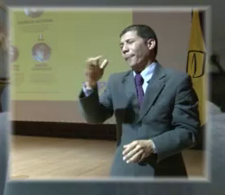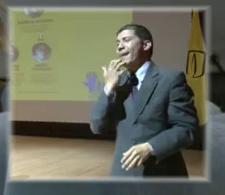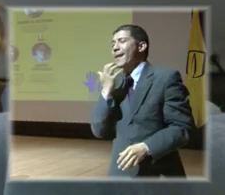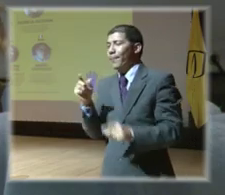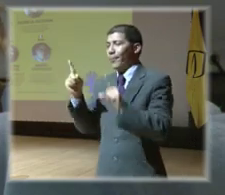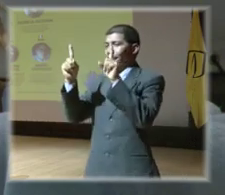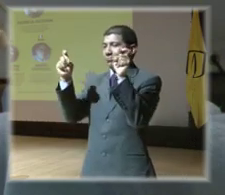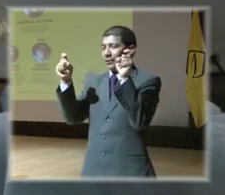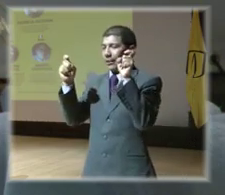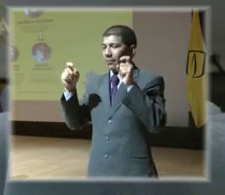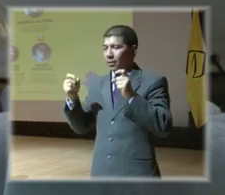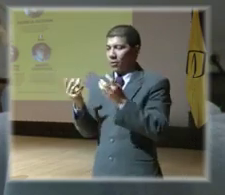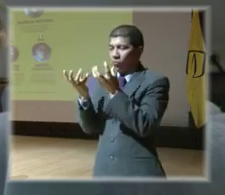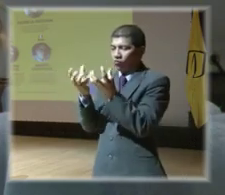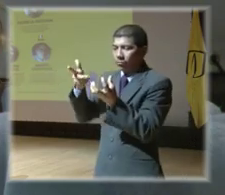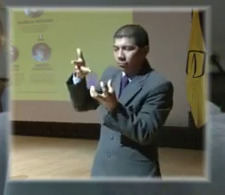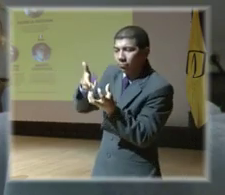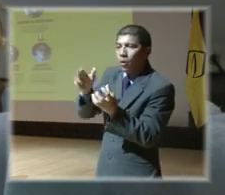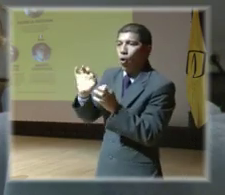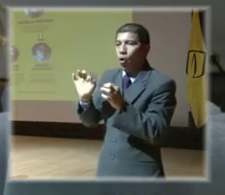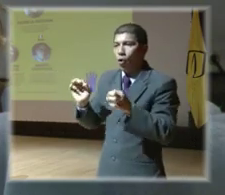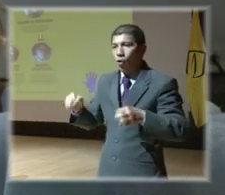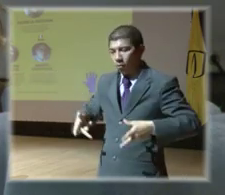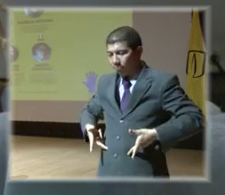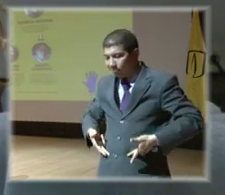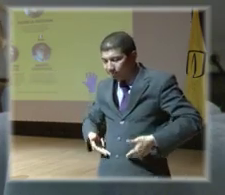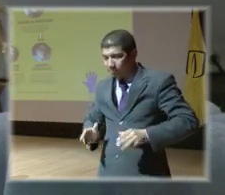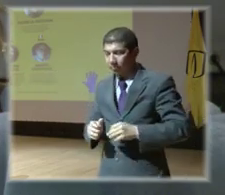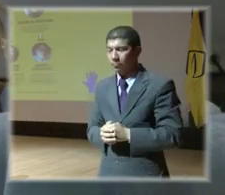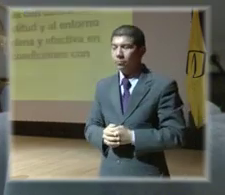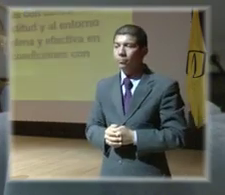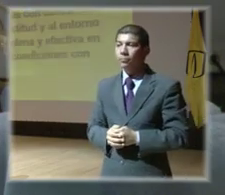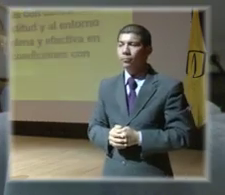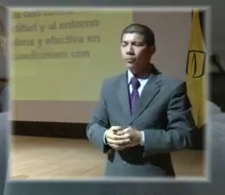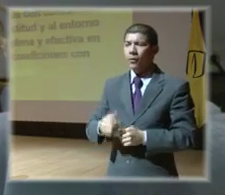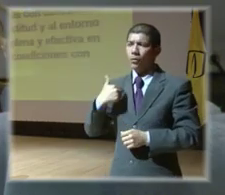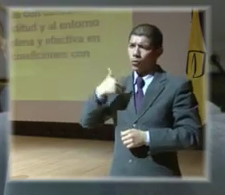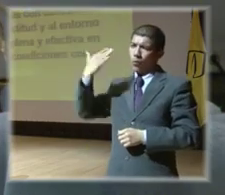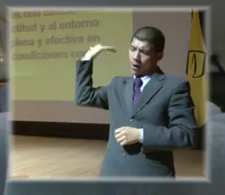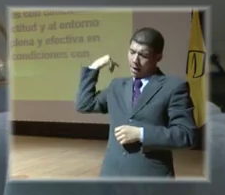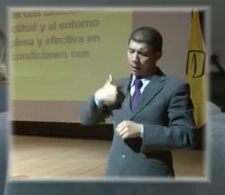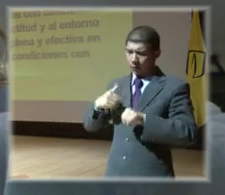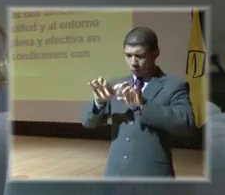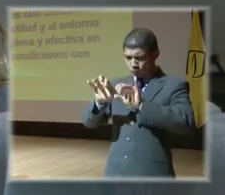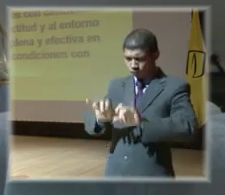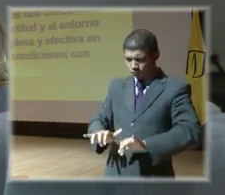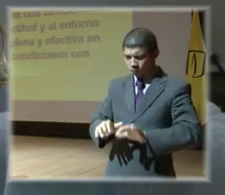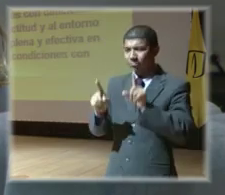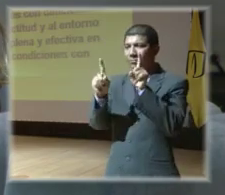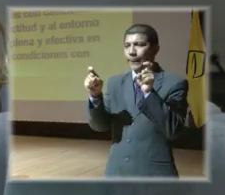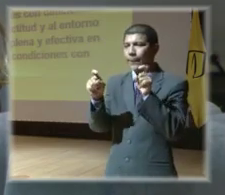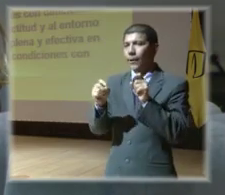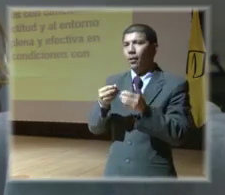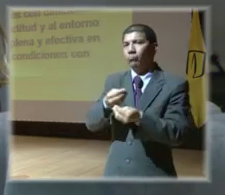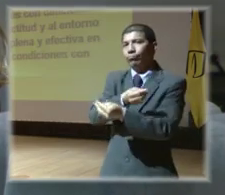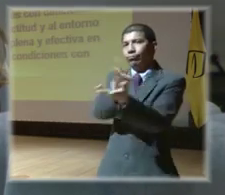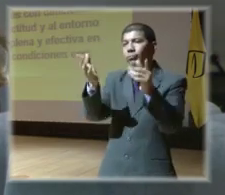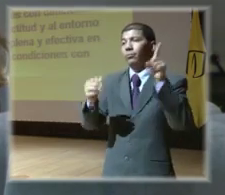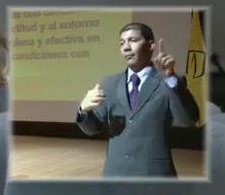ejemplo. Hace un tiempo escribí un artículo sobre lo que sucede en Argentina, porque sí, es cierto, esto se aplica a mujeres que